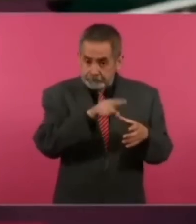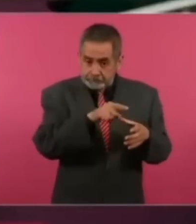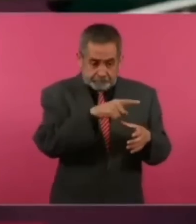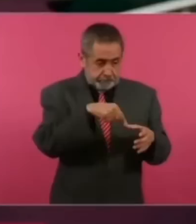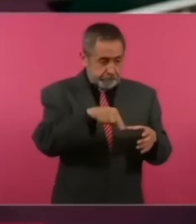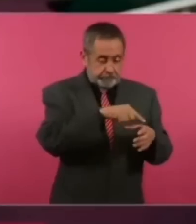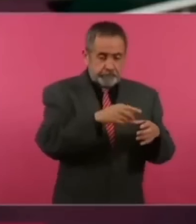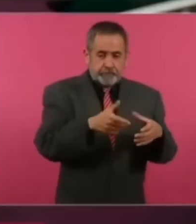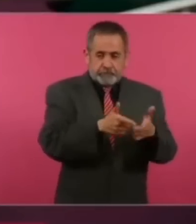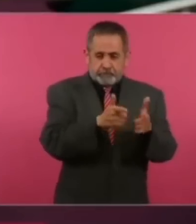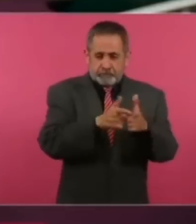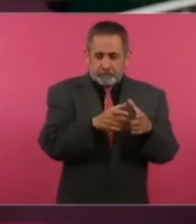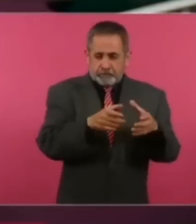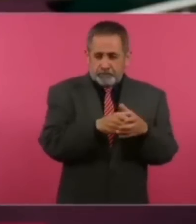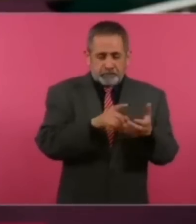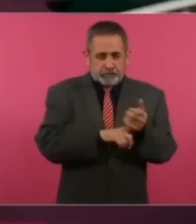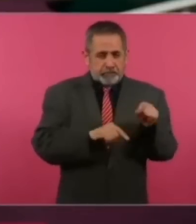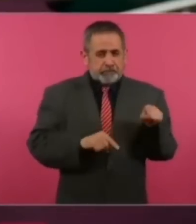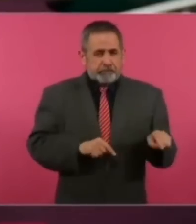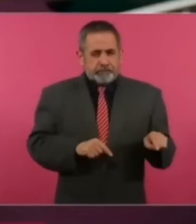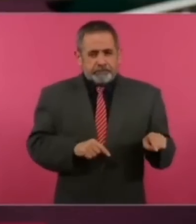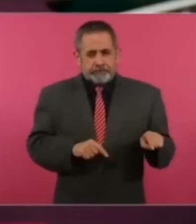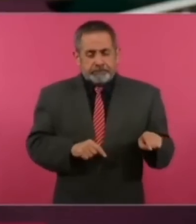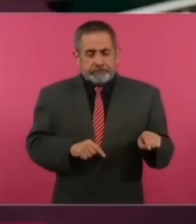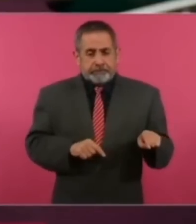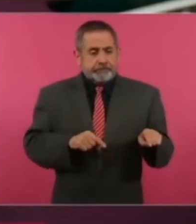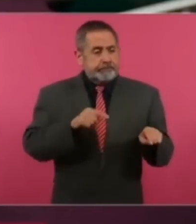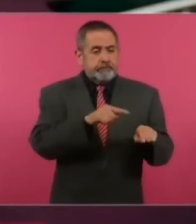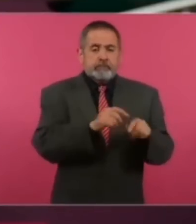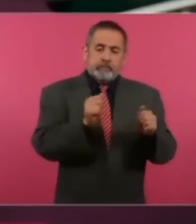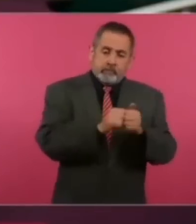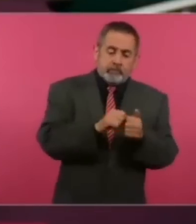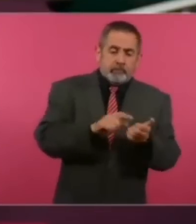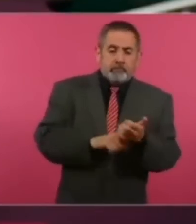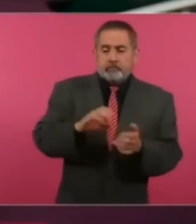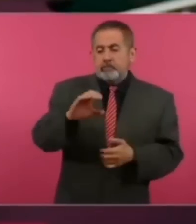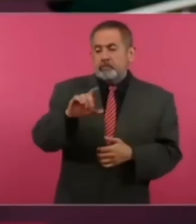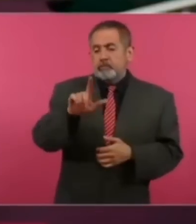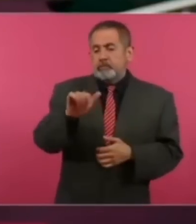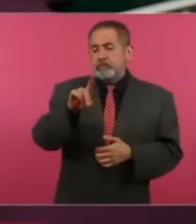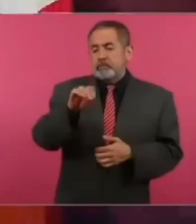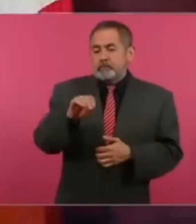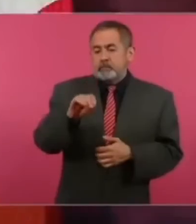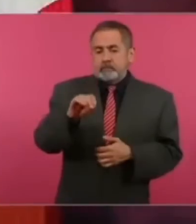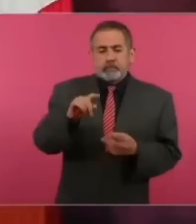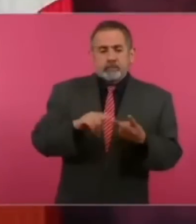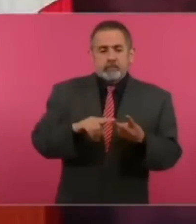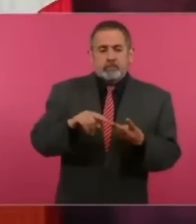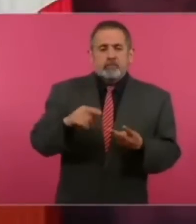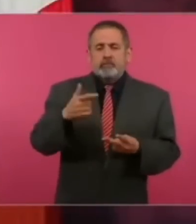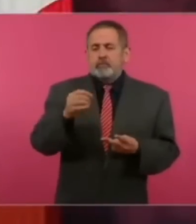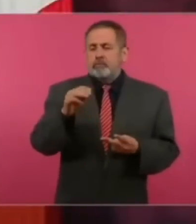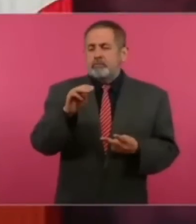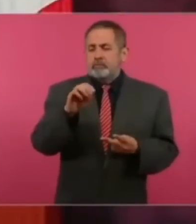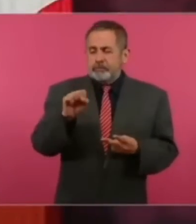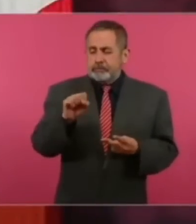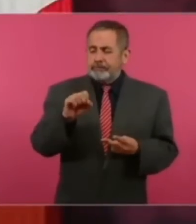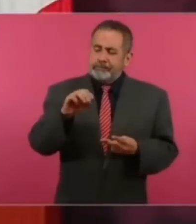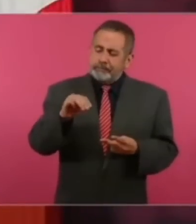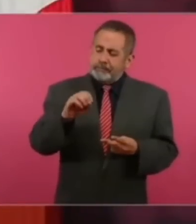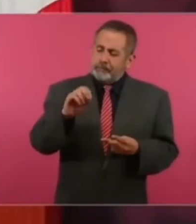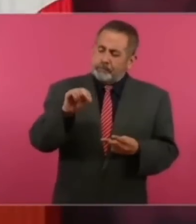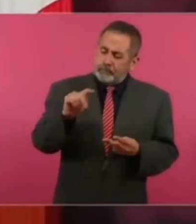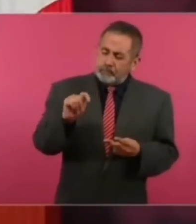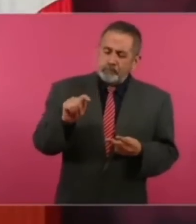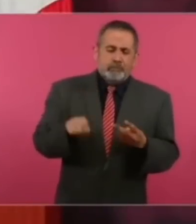conservador que están al servicio de Claudio X González, donde está Gómez Mon,